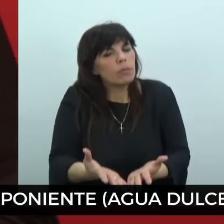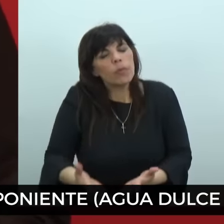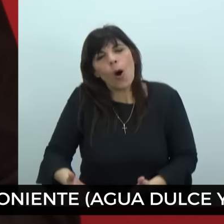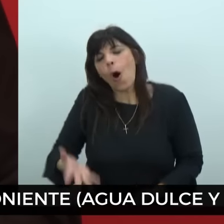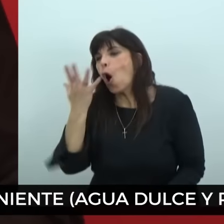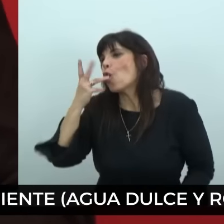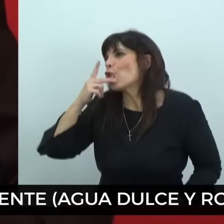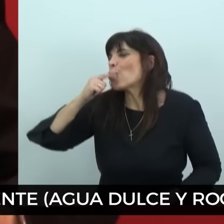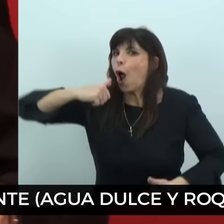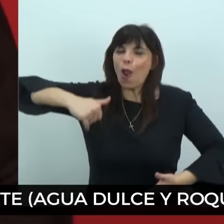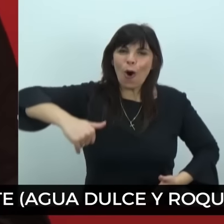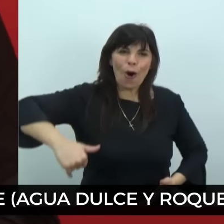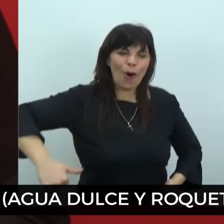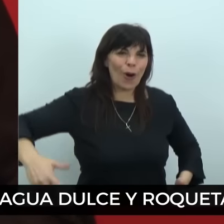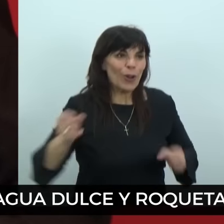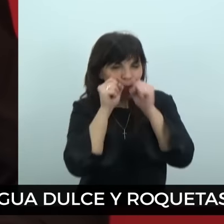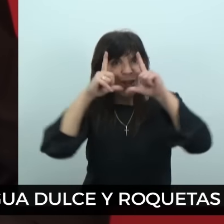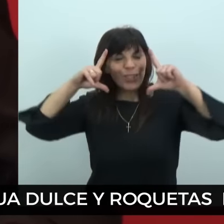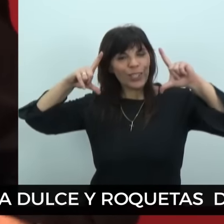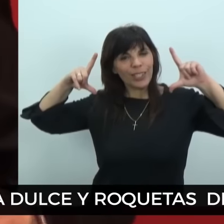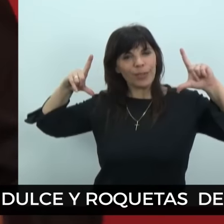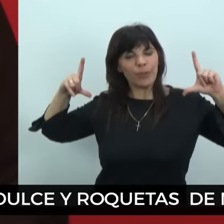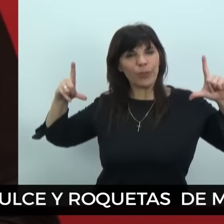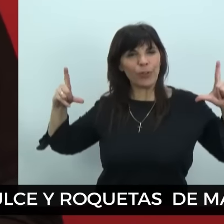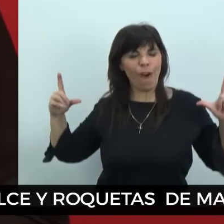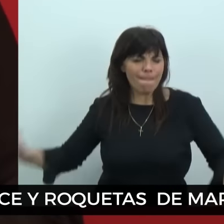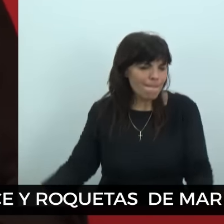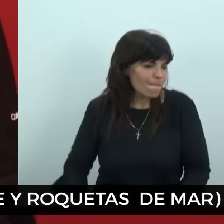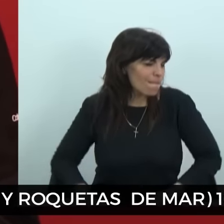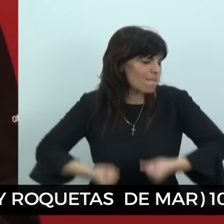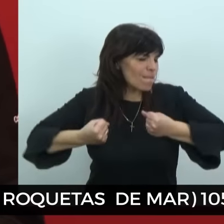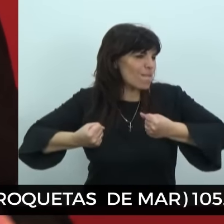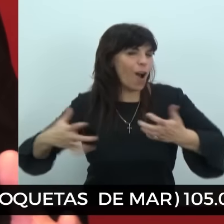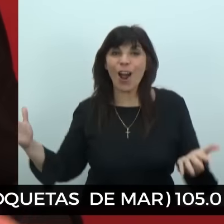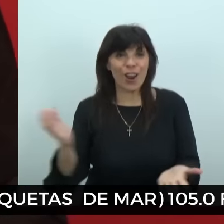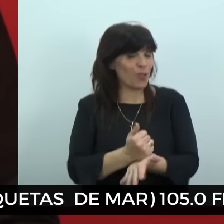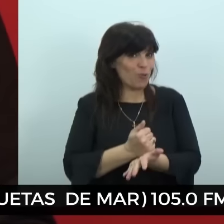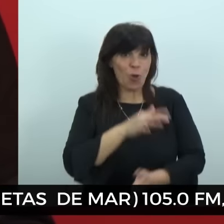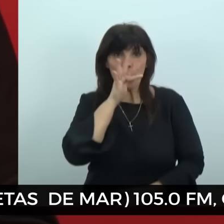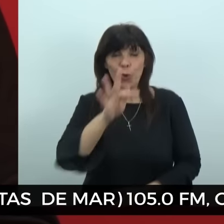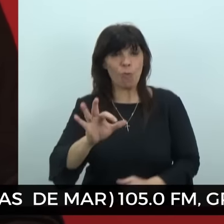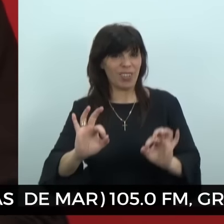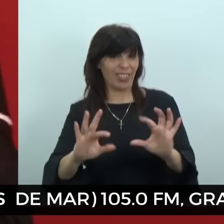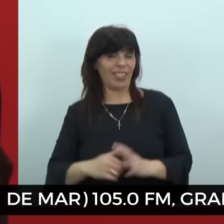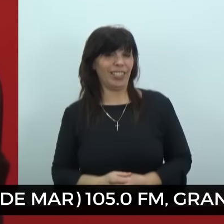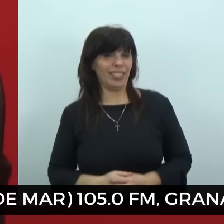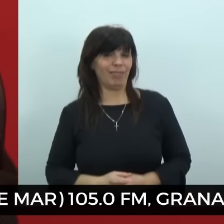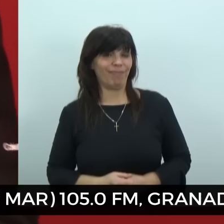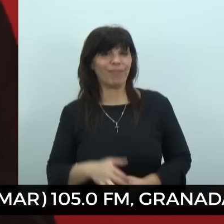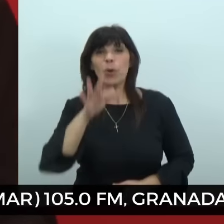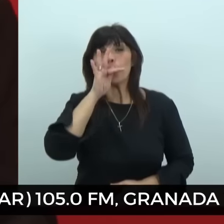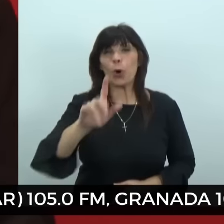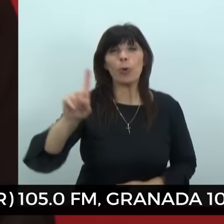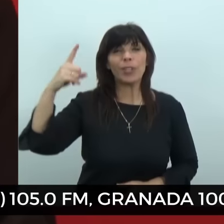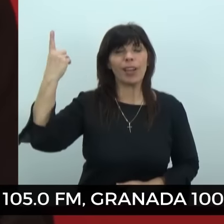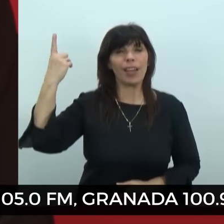color. Un sueño te despierta. Un sueño te da fuerza. Todo eso es una promesa. Una promesa de Dios